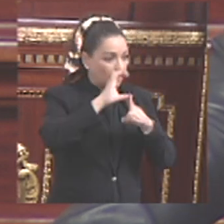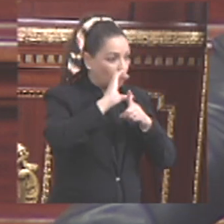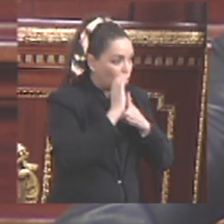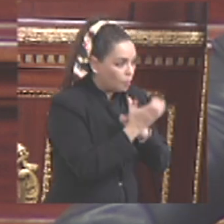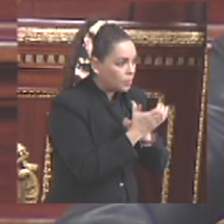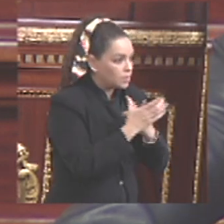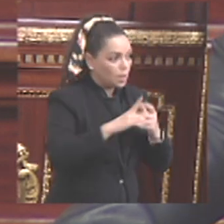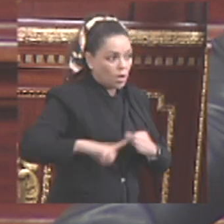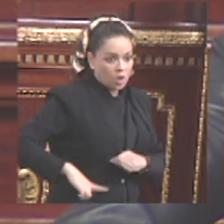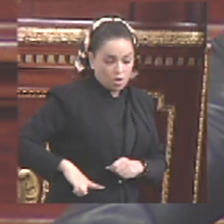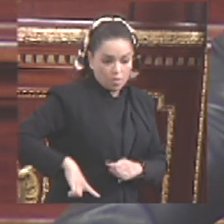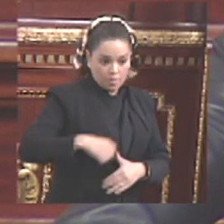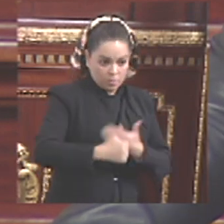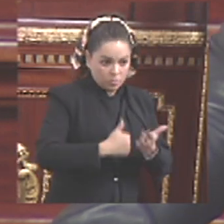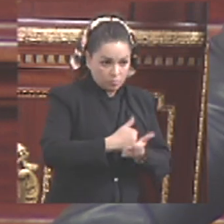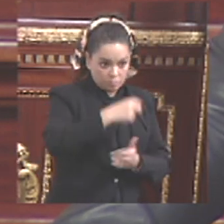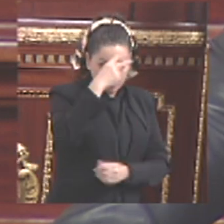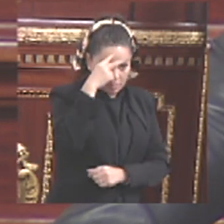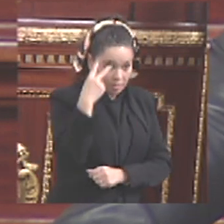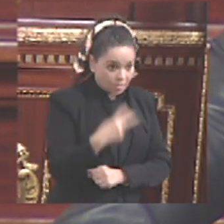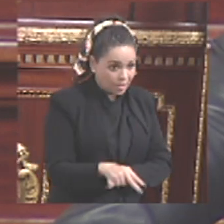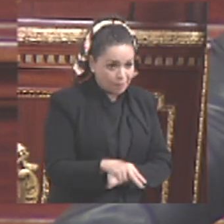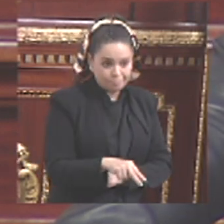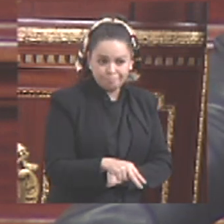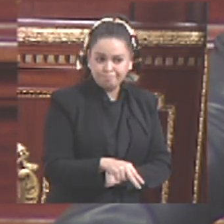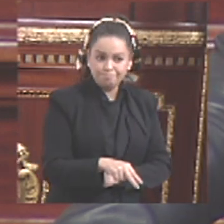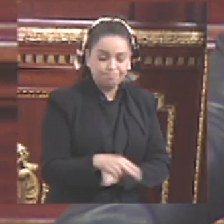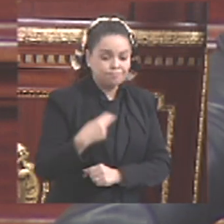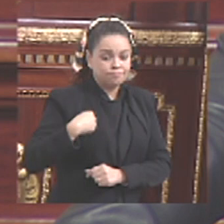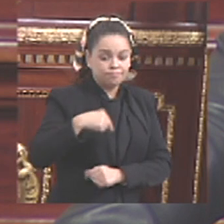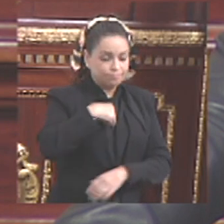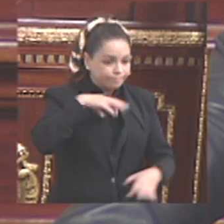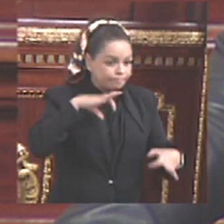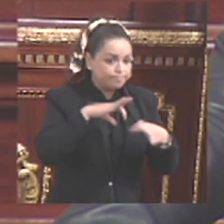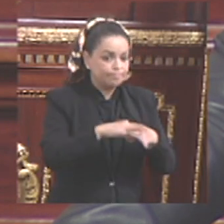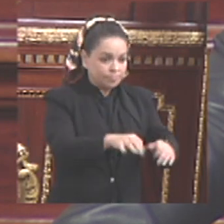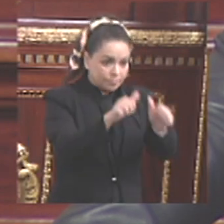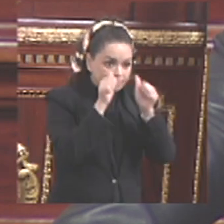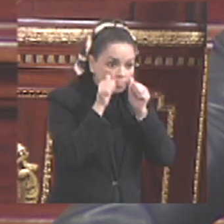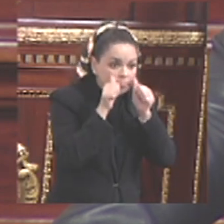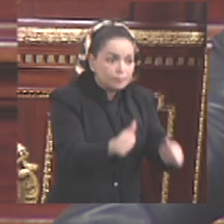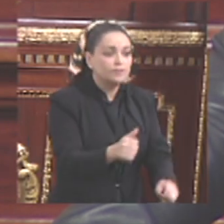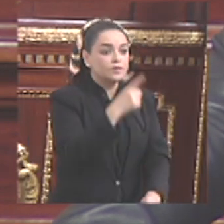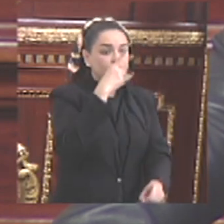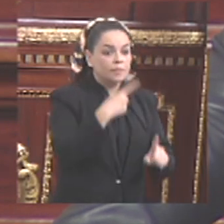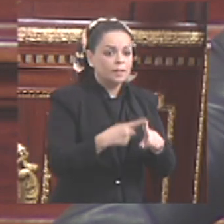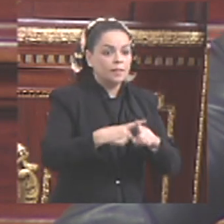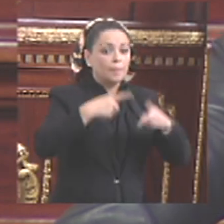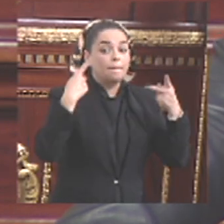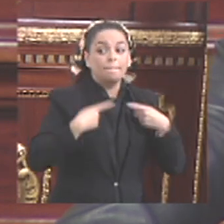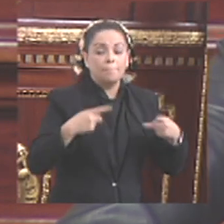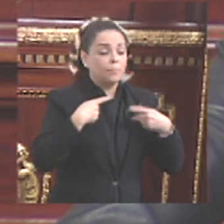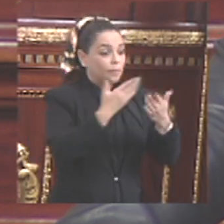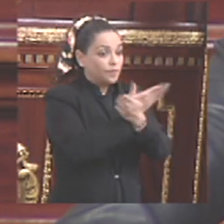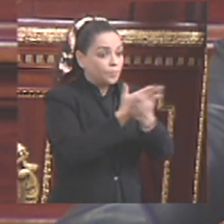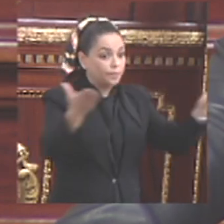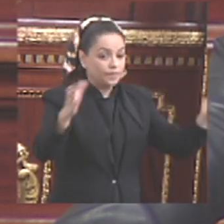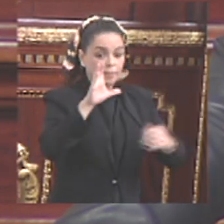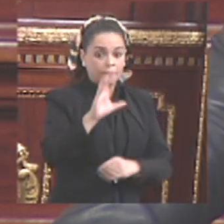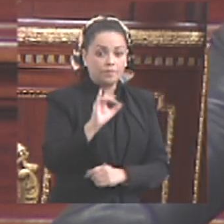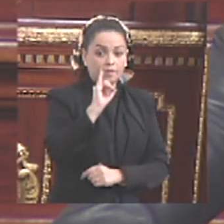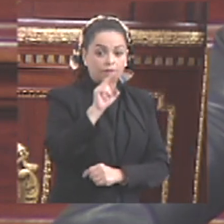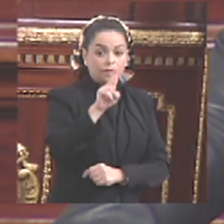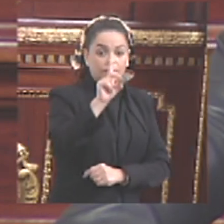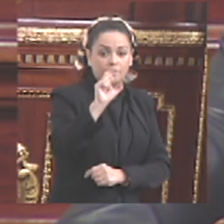al gobierno de la Ciudad de México. Nos debemos a las y los ciudadanos, y ese papel no todos lo